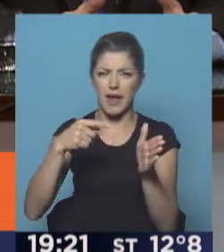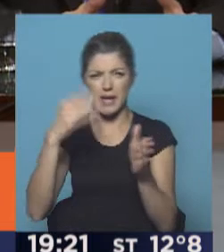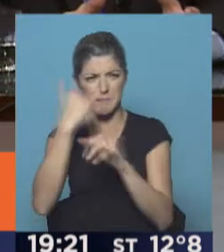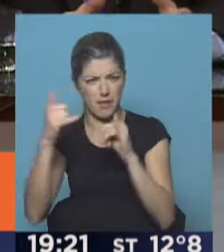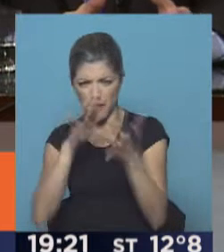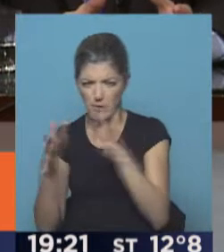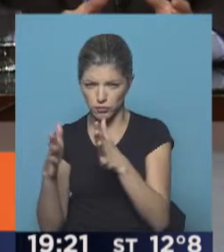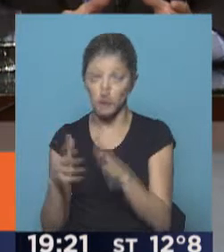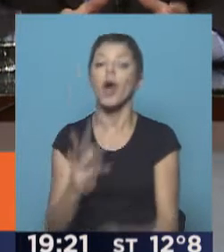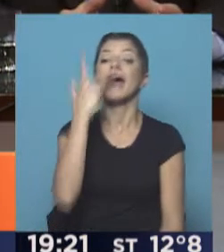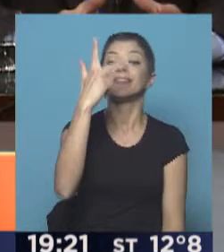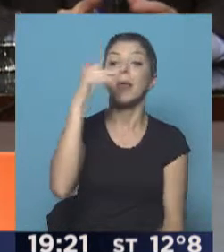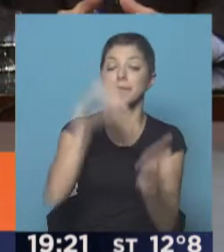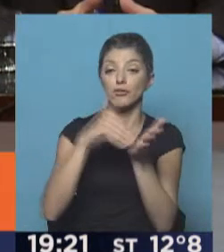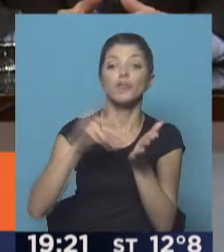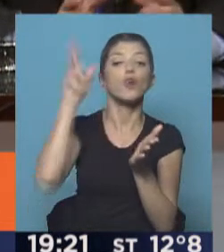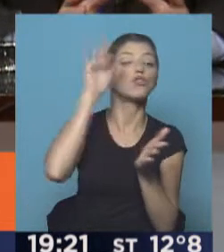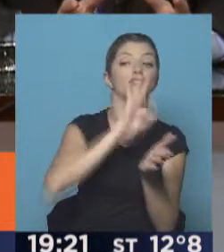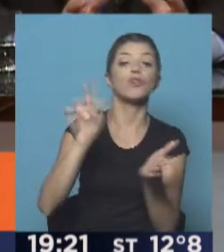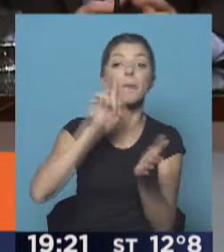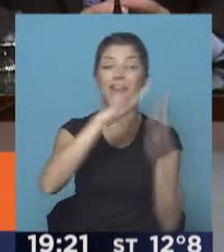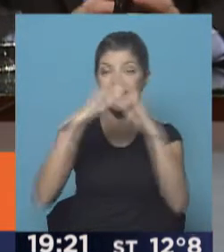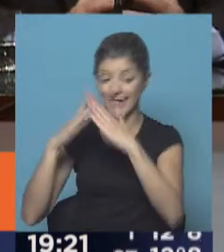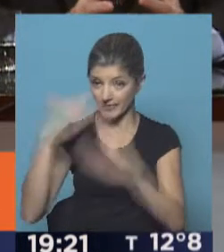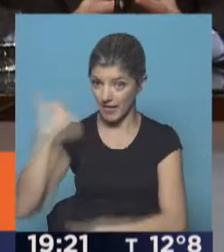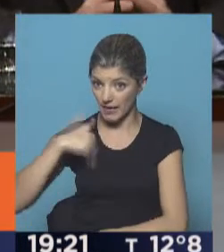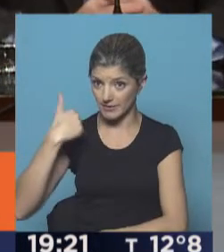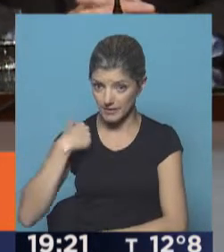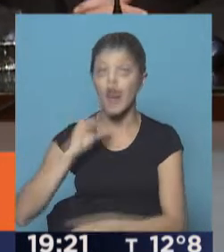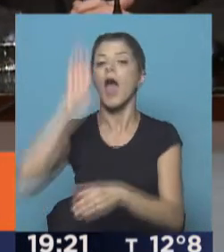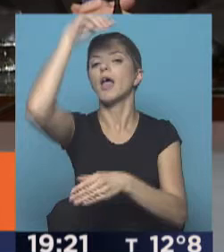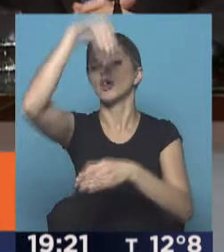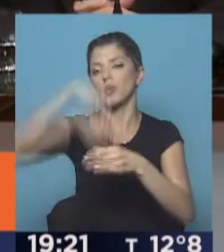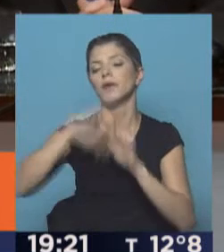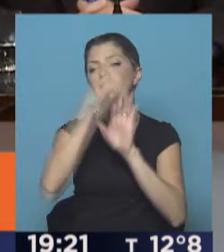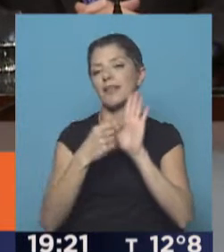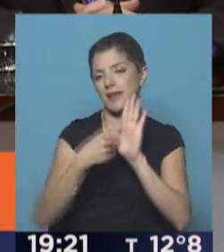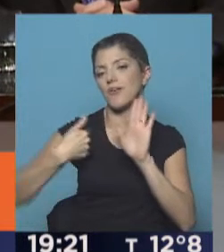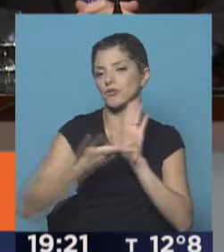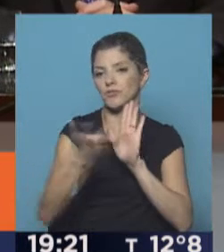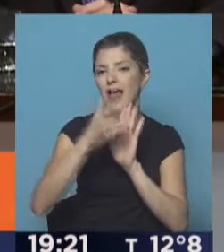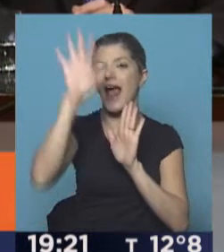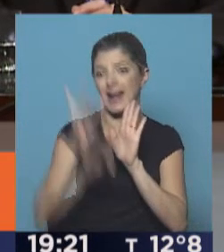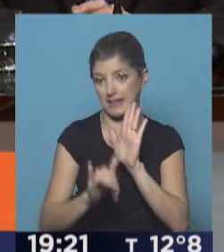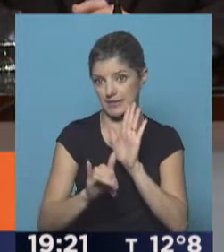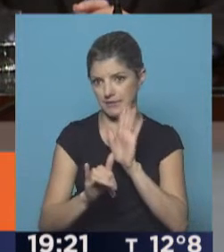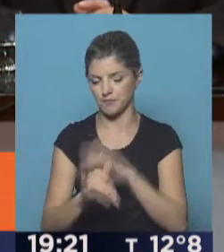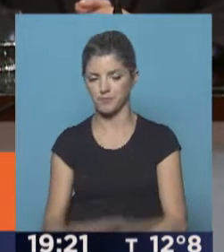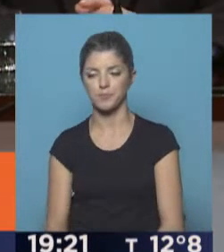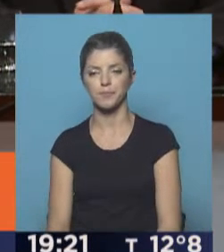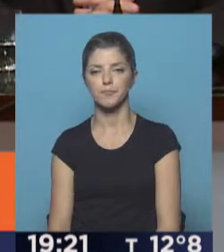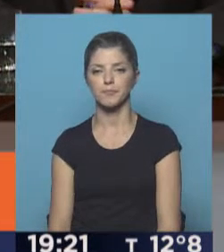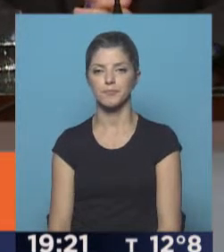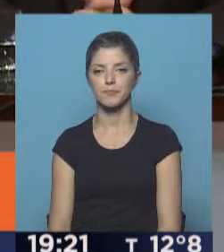de 3.800.000 hogares argentinos que están incluidos en la tarifa social eléctrica. Y esto es importante